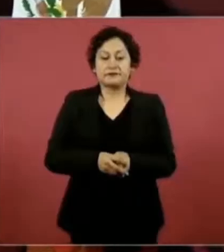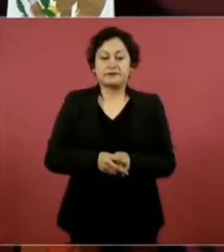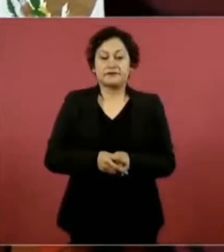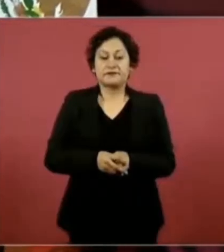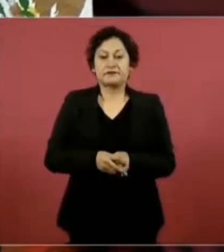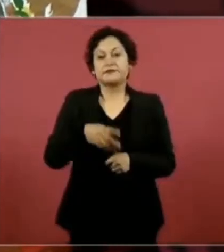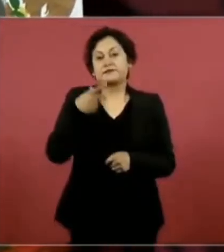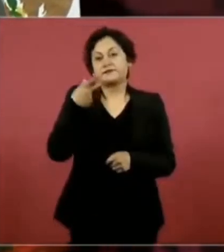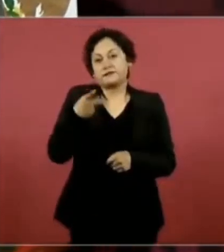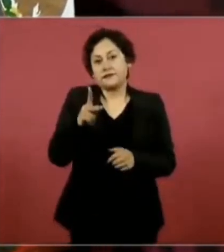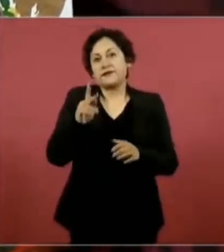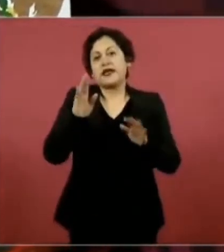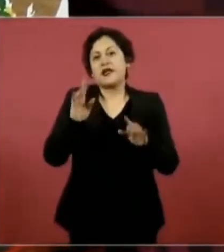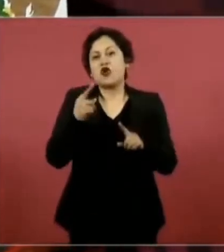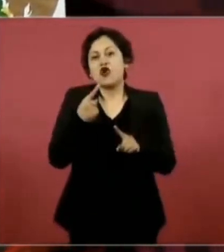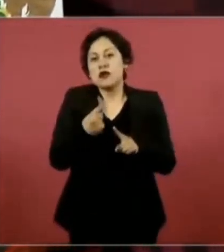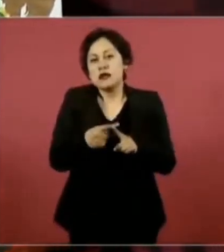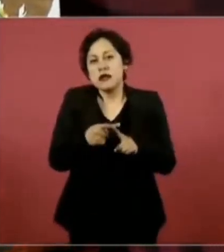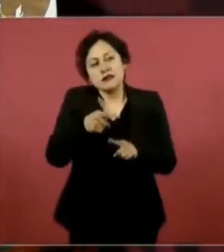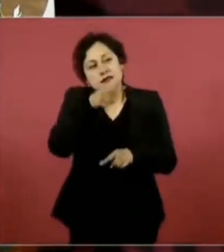más famosos,